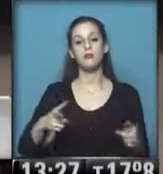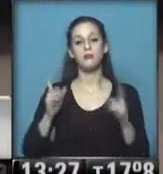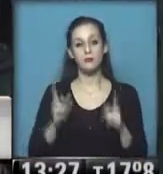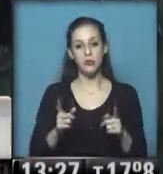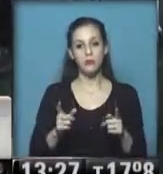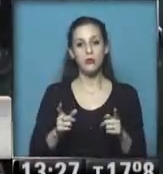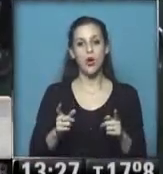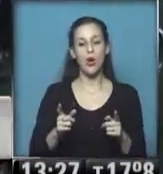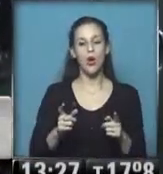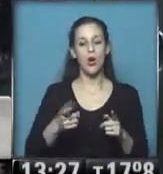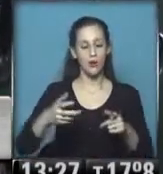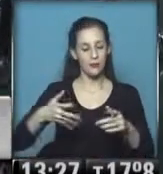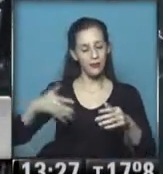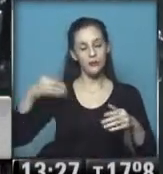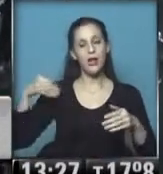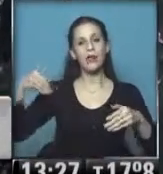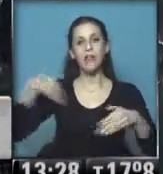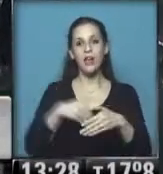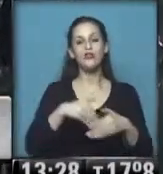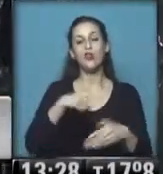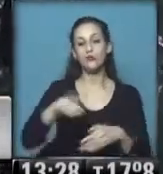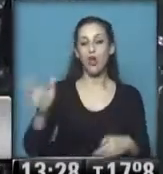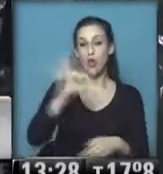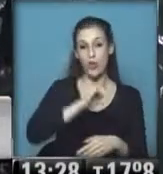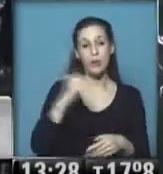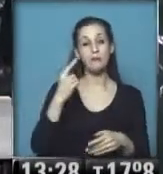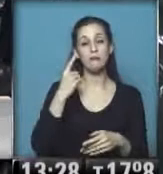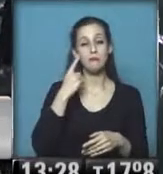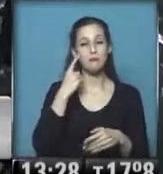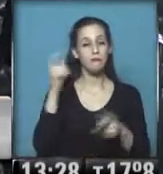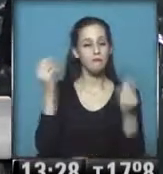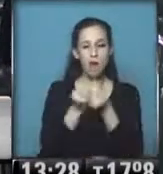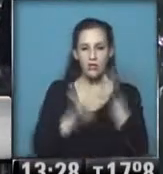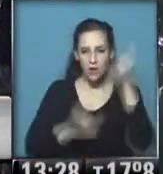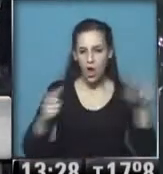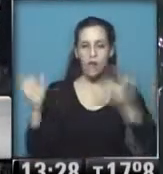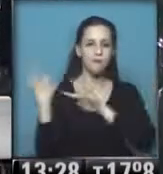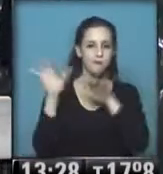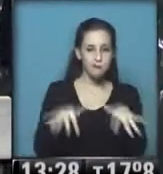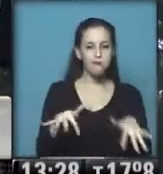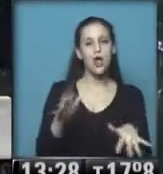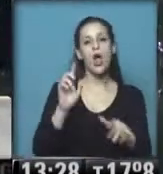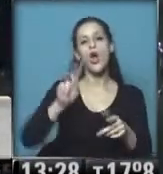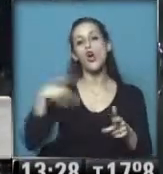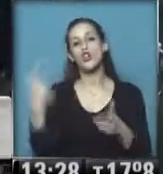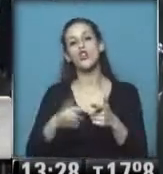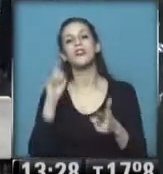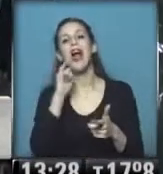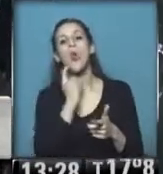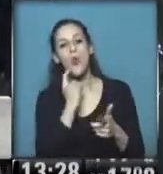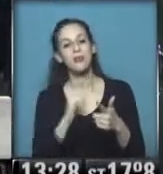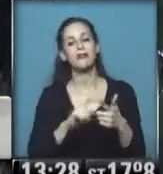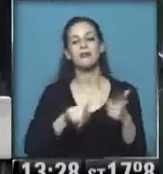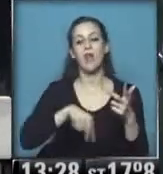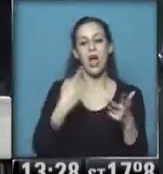segunda terminal más grande del país que pasan 10,000 personas por día tenemos un supermercado eh central de la red comprar después en San Luis en en la capital